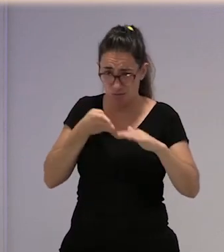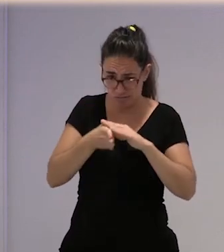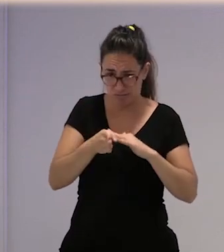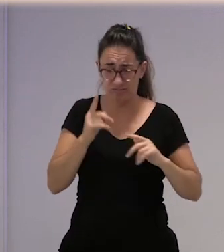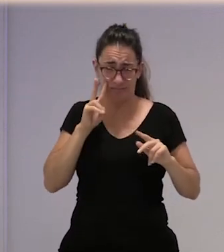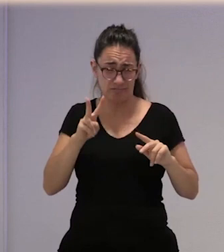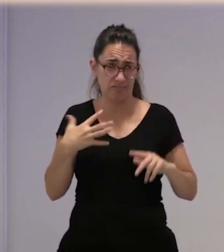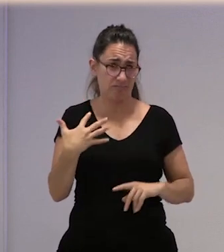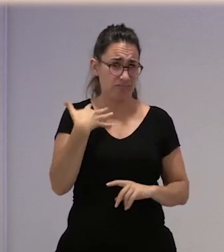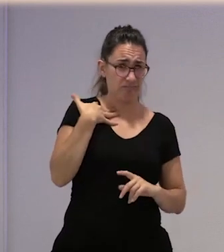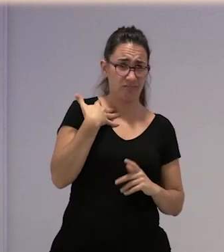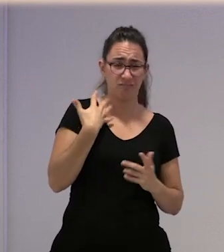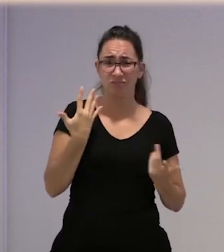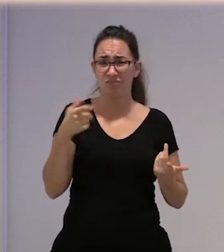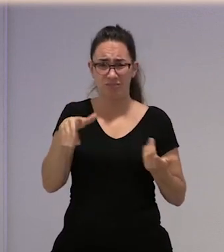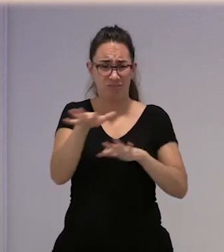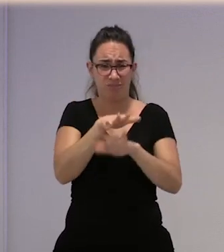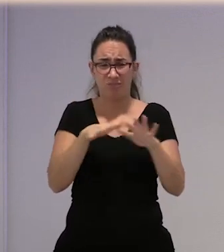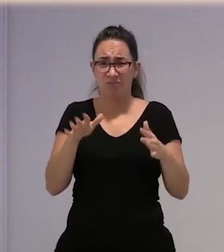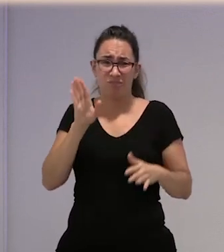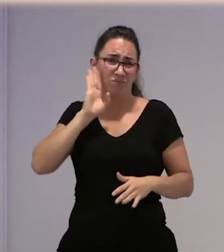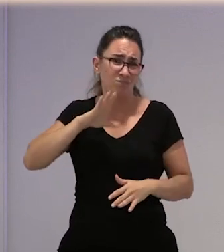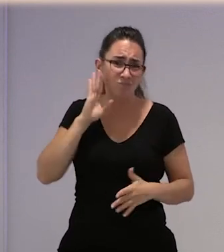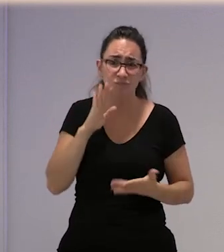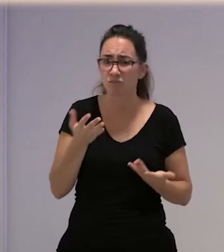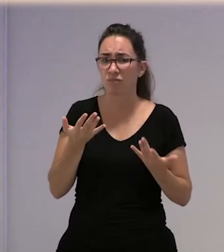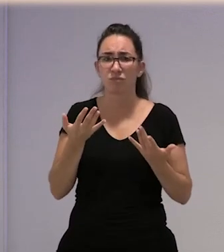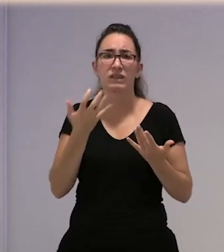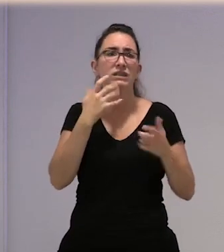a ver ese cuarto de baño. Si hay una avería o lo que fuera, que no se la arreglan.